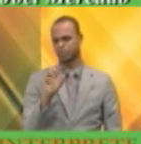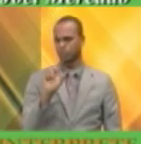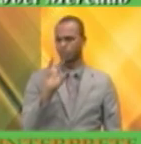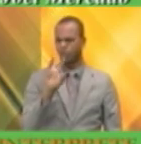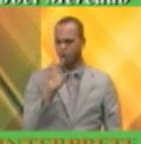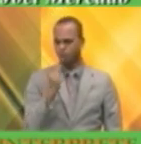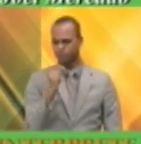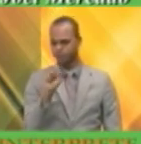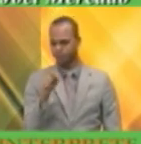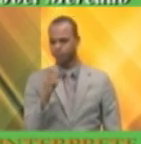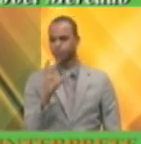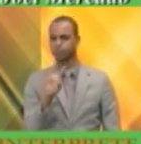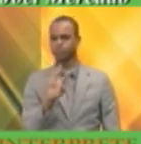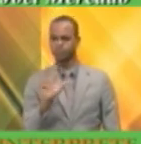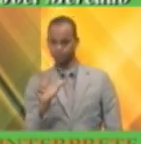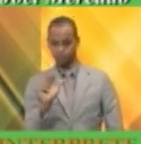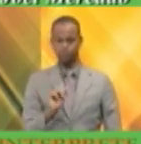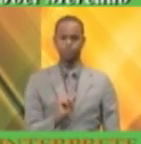de